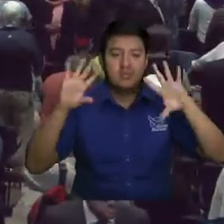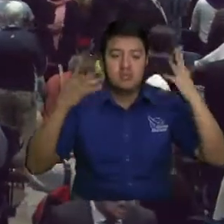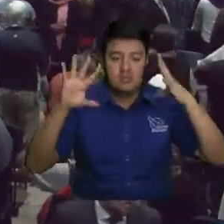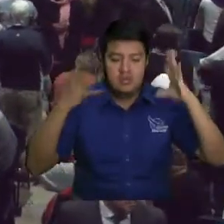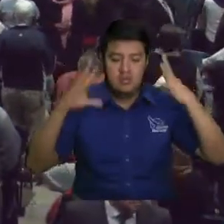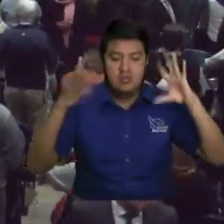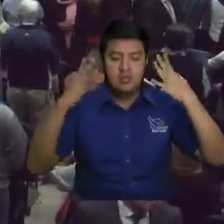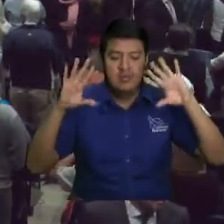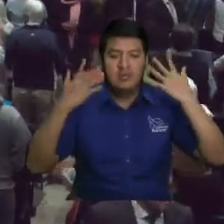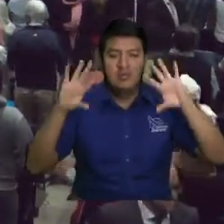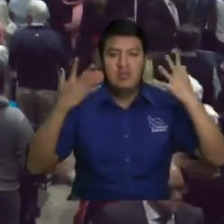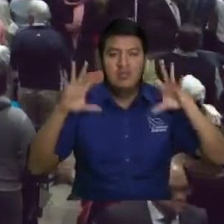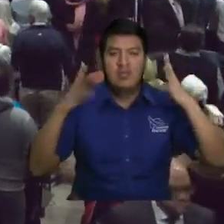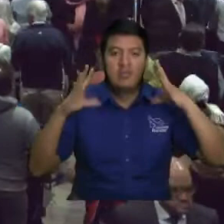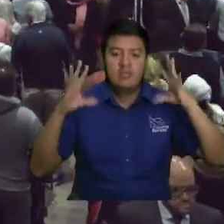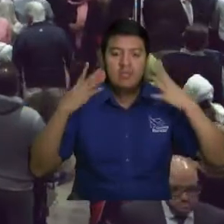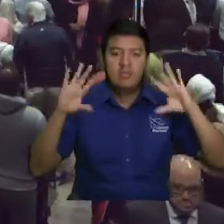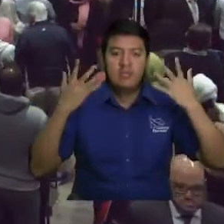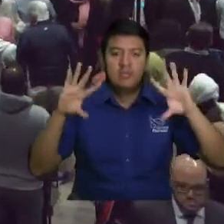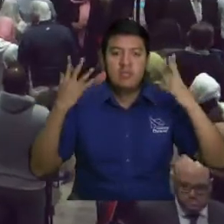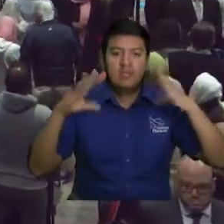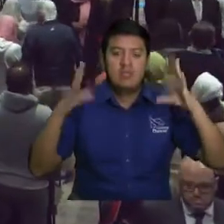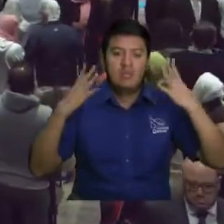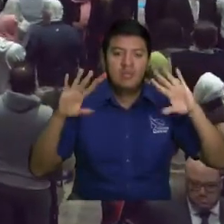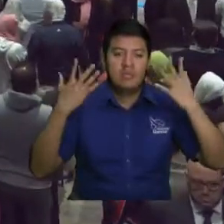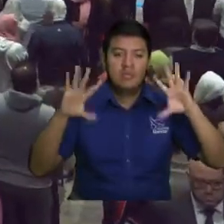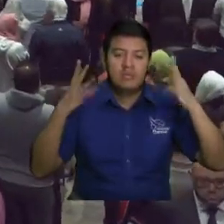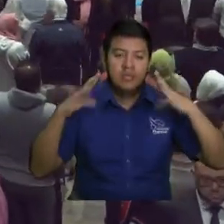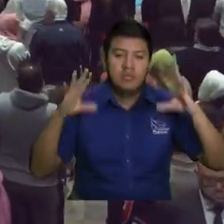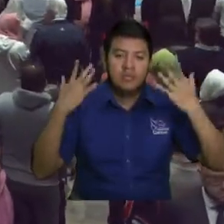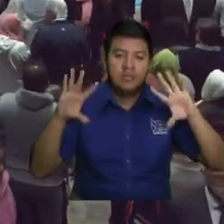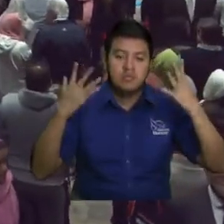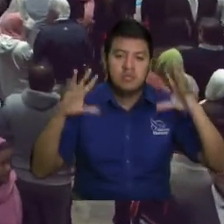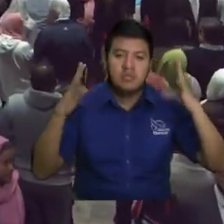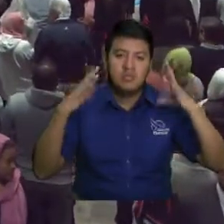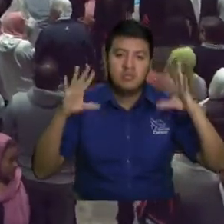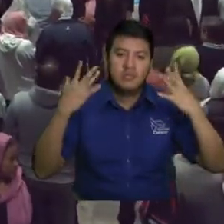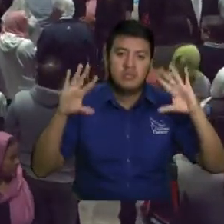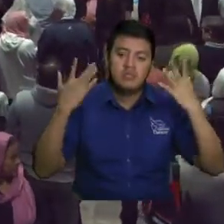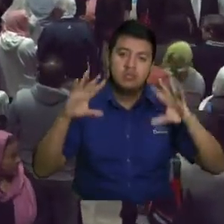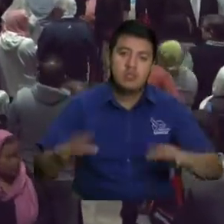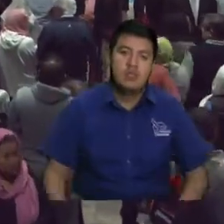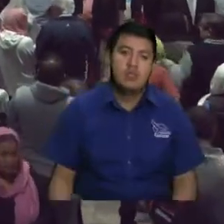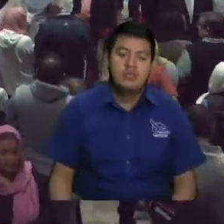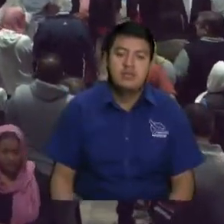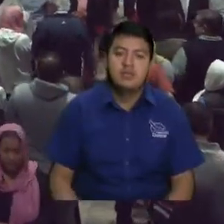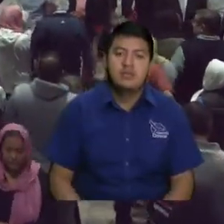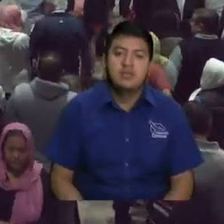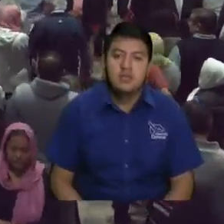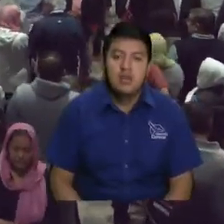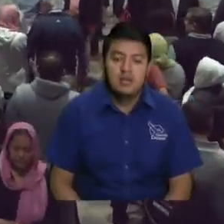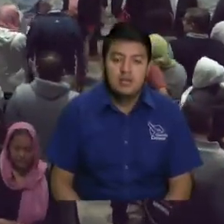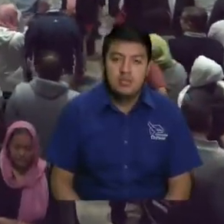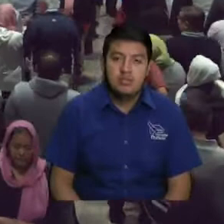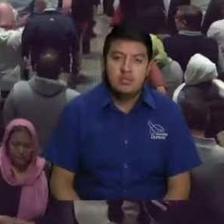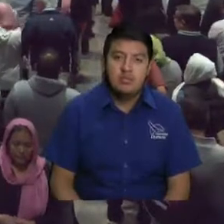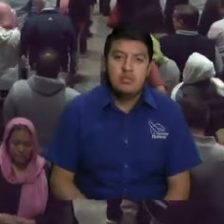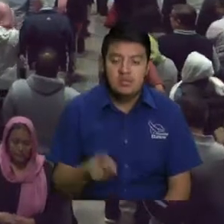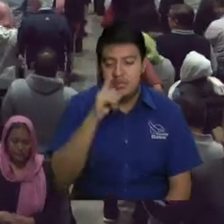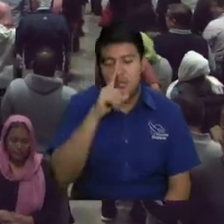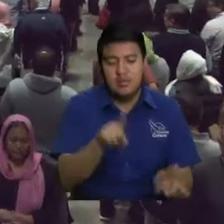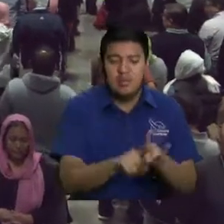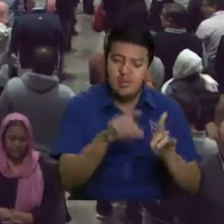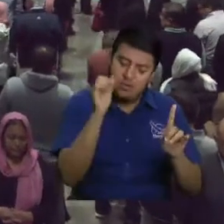Acérquese y tráigala, usted tráigala y juntamente con el hermano que va a orar por ella, usted también